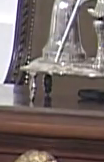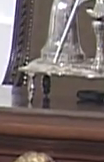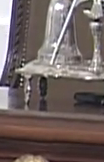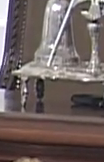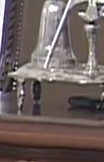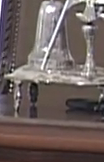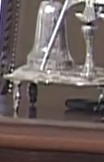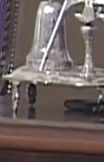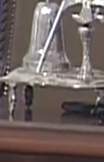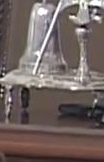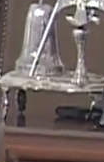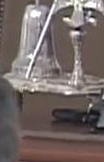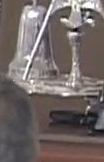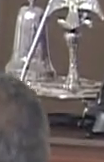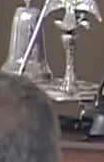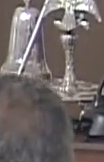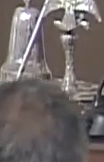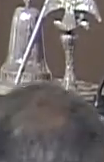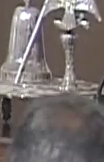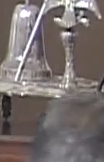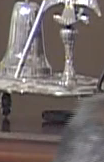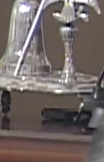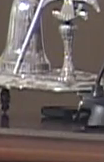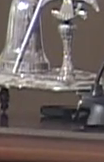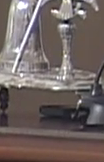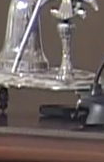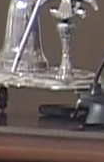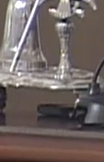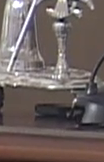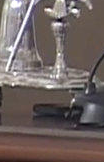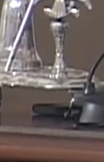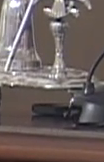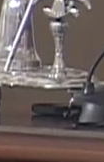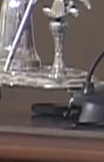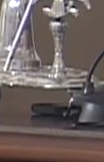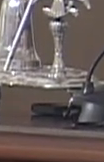de la Ciudad de México, se concede la prórroga solicitada.